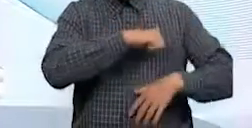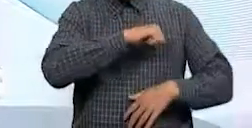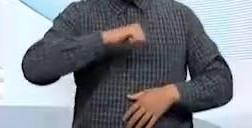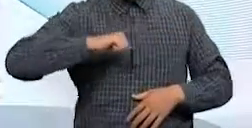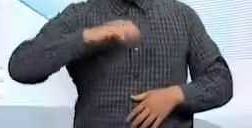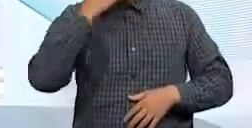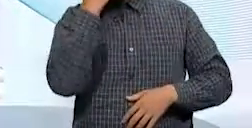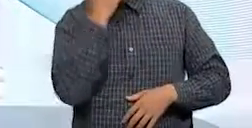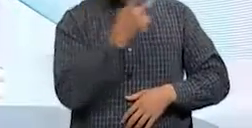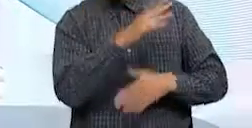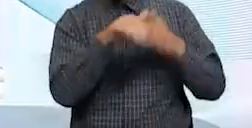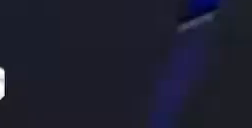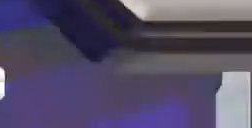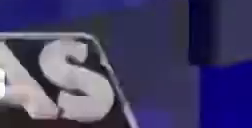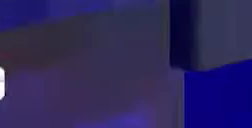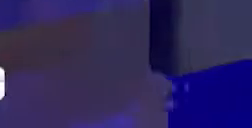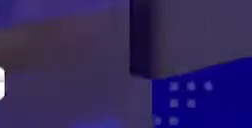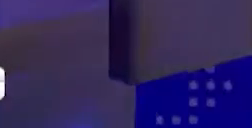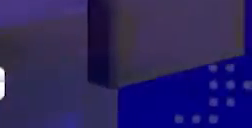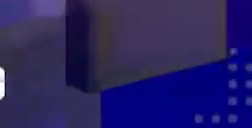es el caso?